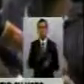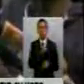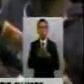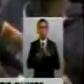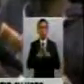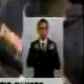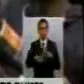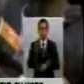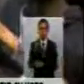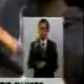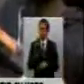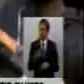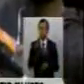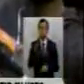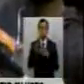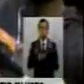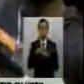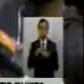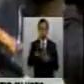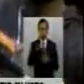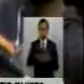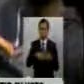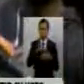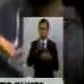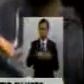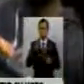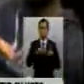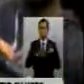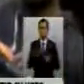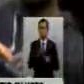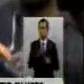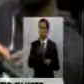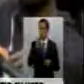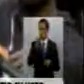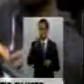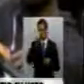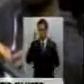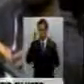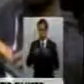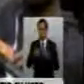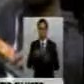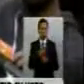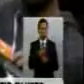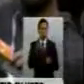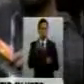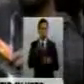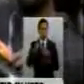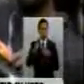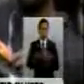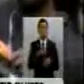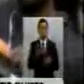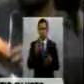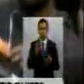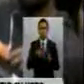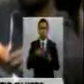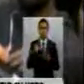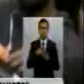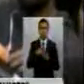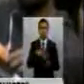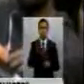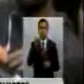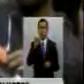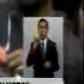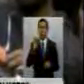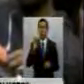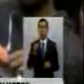en Bolivia es el único lugar en el mundo donde elige el pueblo, y eso ya es absolutamente democrático y muy notable, ¿no? Ayer mismo la gente